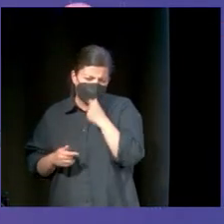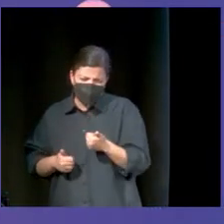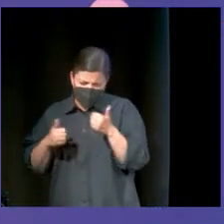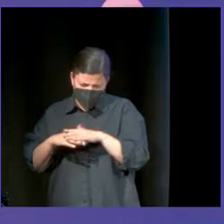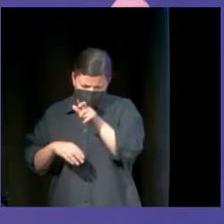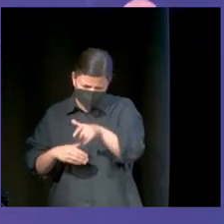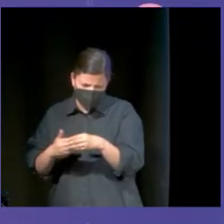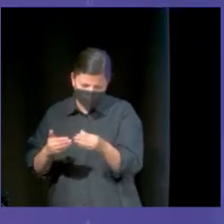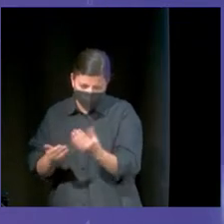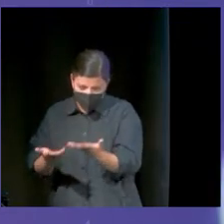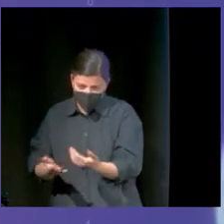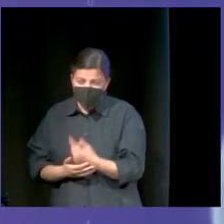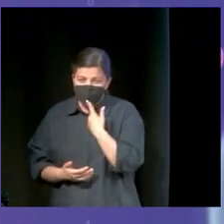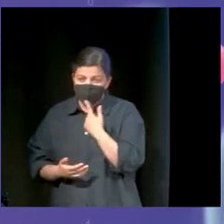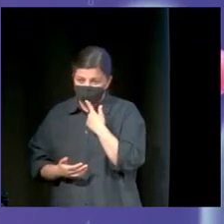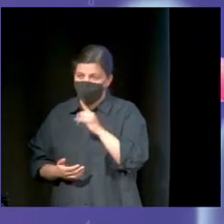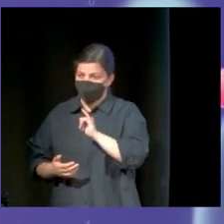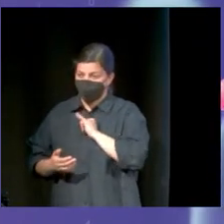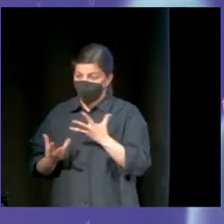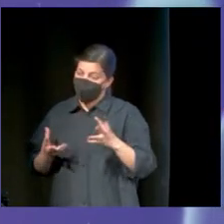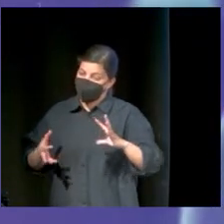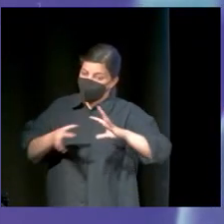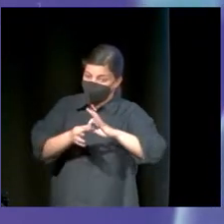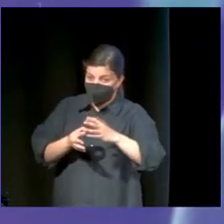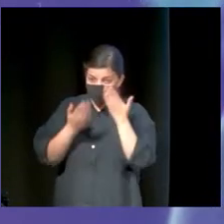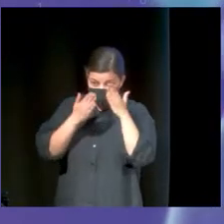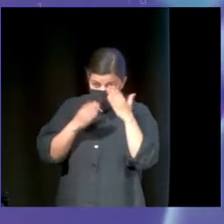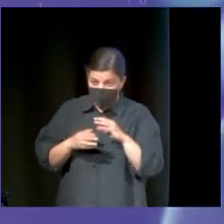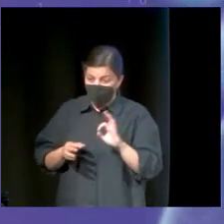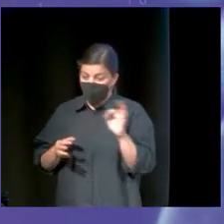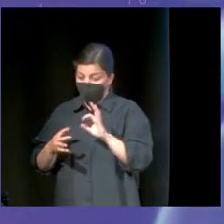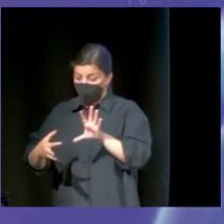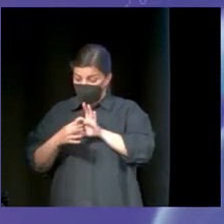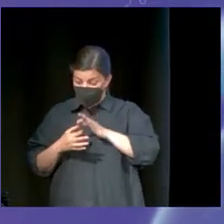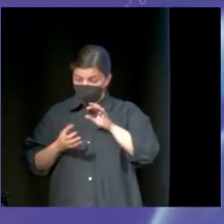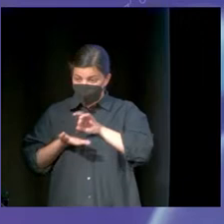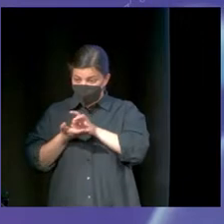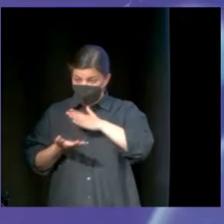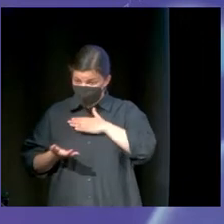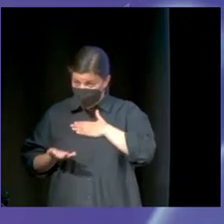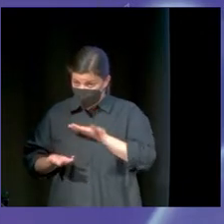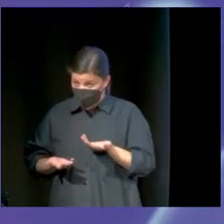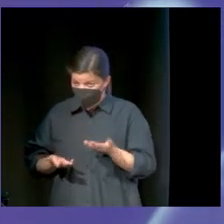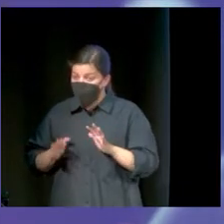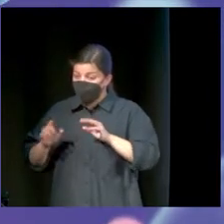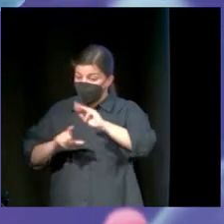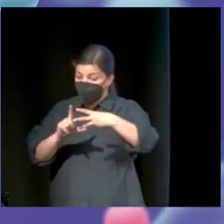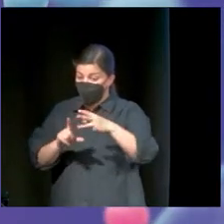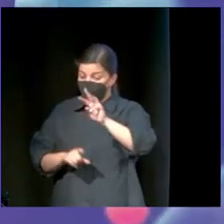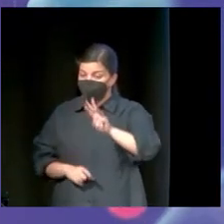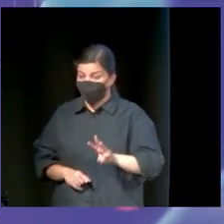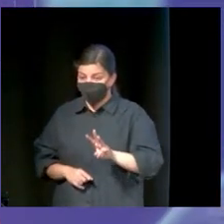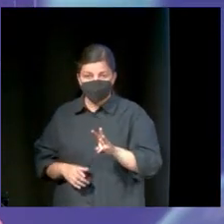y le decimos auténtica t con facebook o auténtica t con mi servicio pero aquí en web 3 es